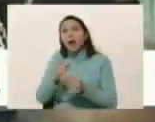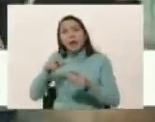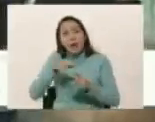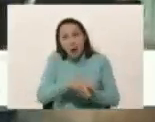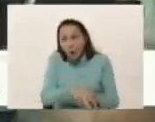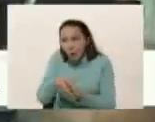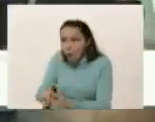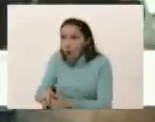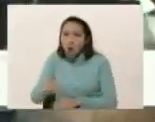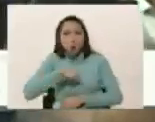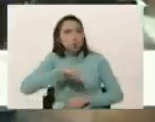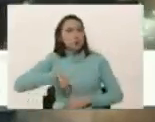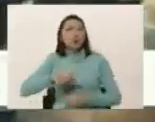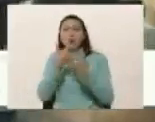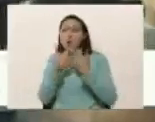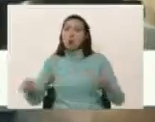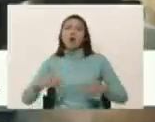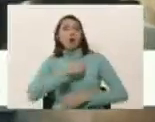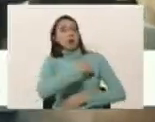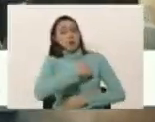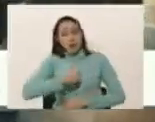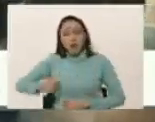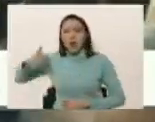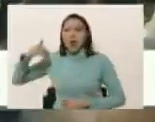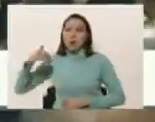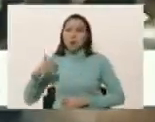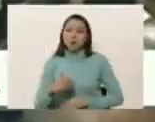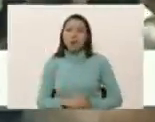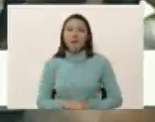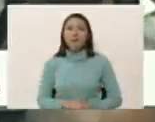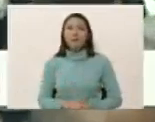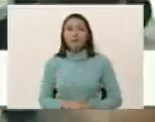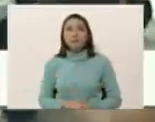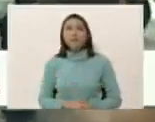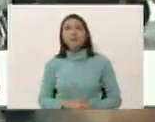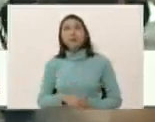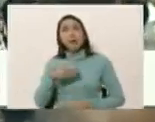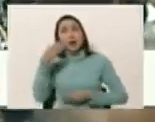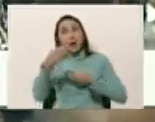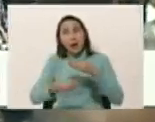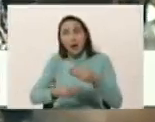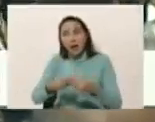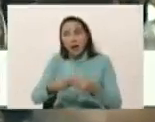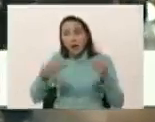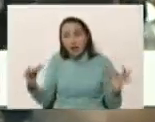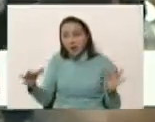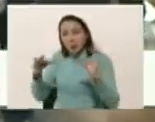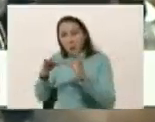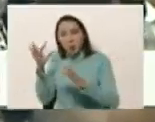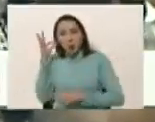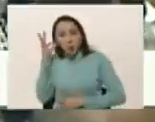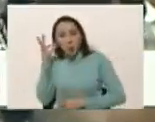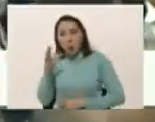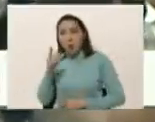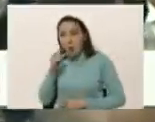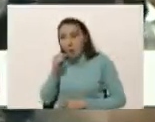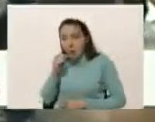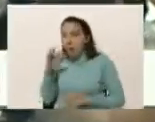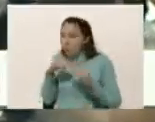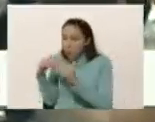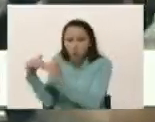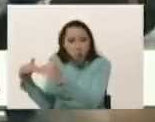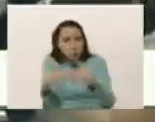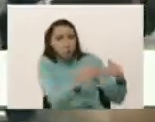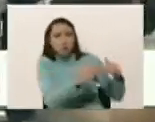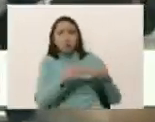sublevarnos y en la que queremos emancipados y liberarlos para construir con los hombres de nuestra patria la sociedad iguales que